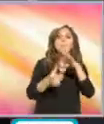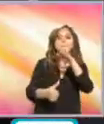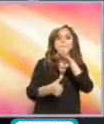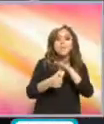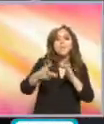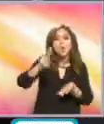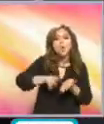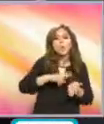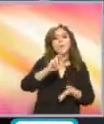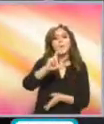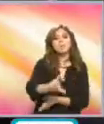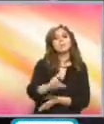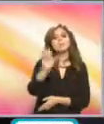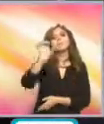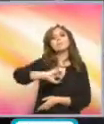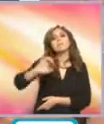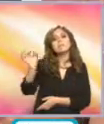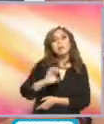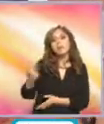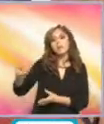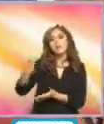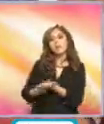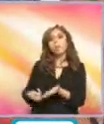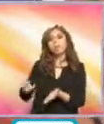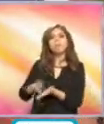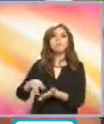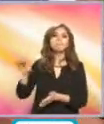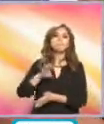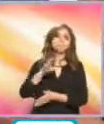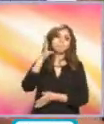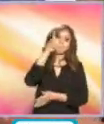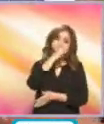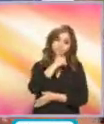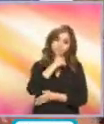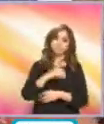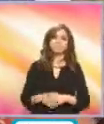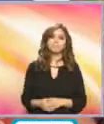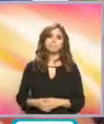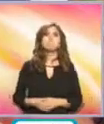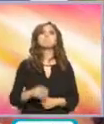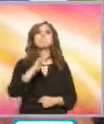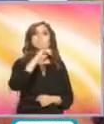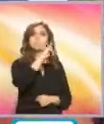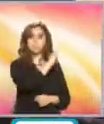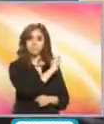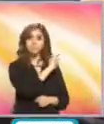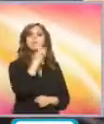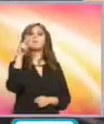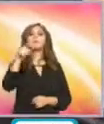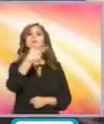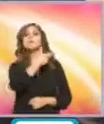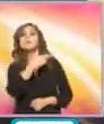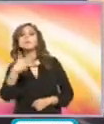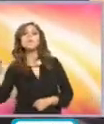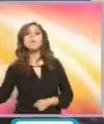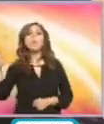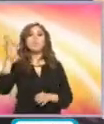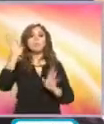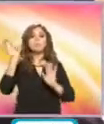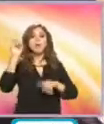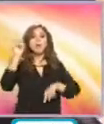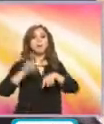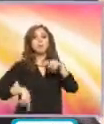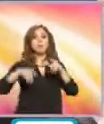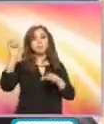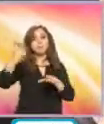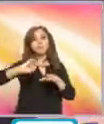más sal. Claro, ¿y cuántos lugares de nuestra ciudad ya por salud restaurantes han quitado los saleros? El chef lo cocina como nuestra Como debe chef ser. Lore,